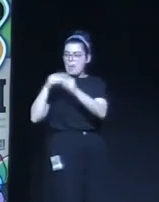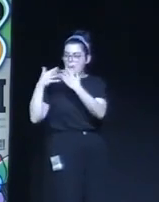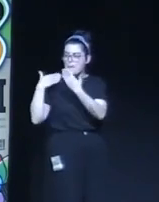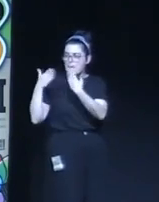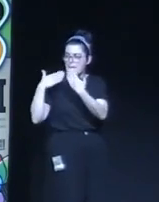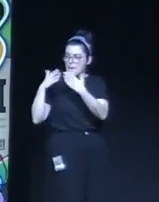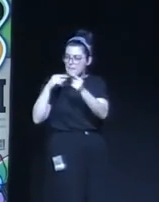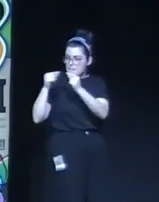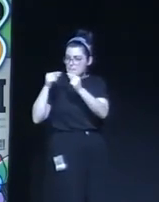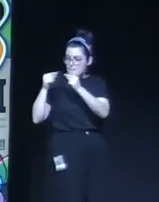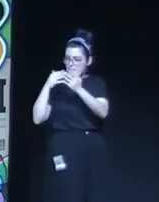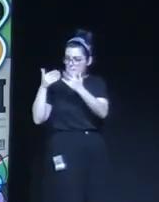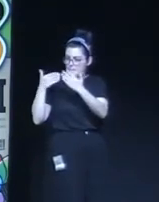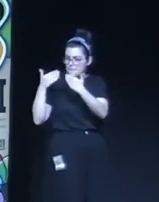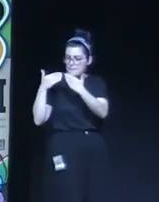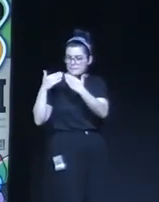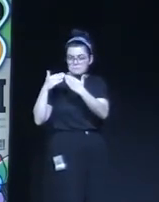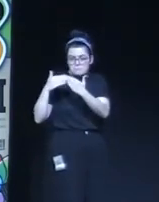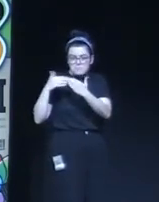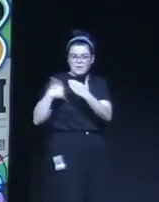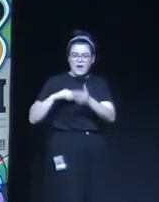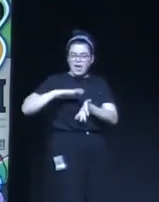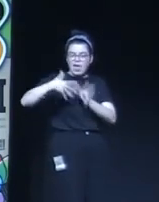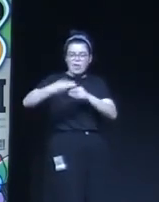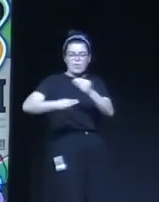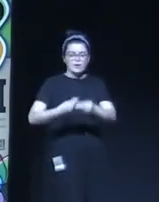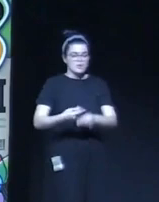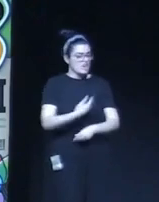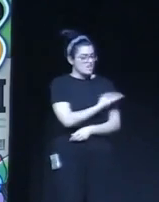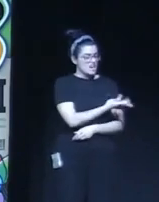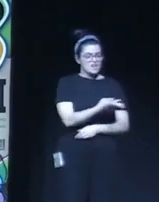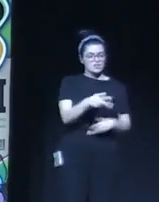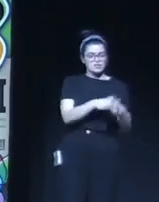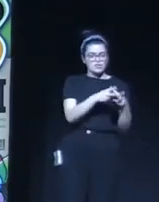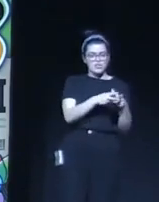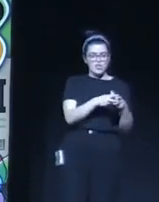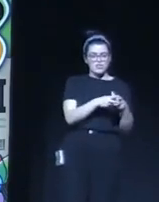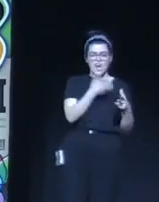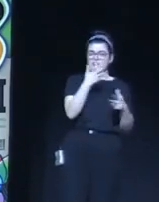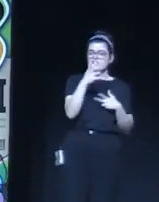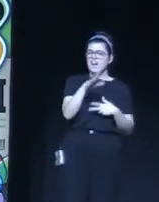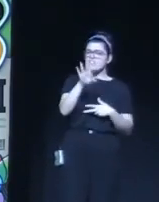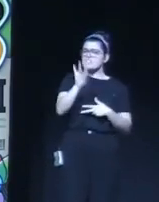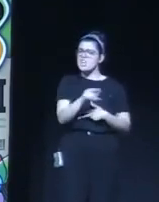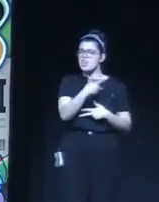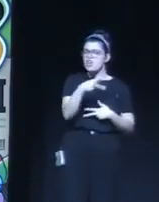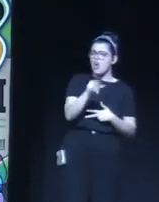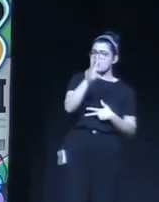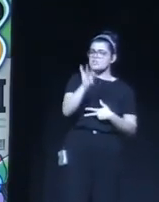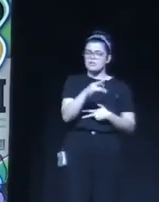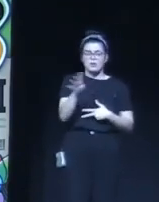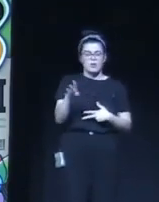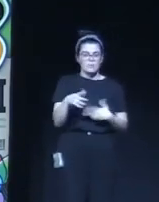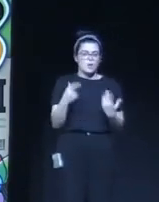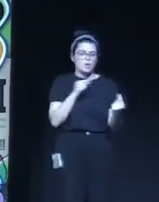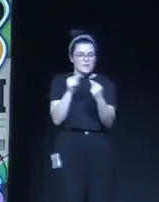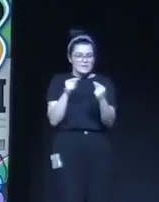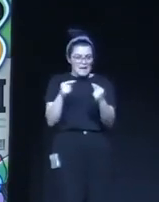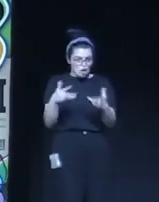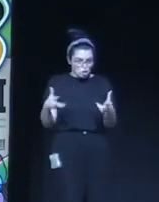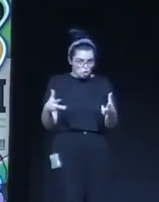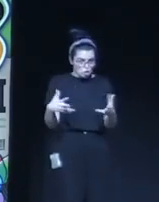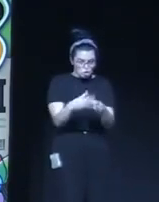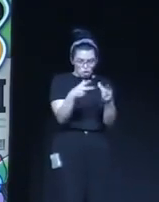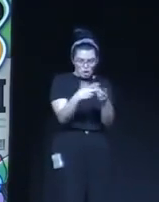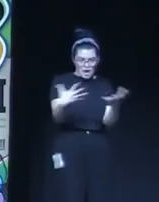pone y luego pues los demás a gritar que sí, que no. Hágase mejor, el desarrollo hay que hacerlo mejor. Me decía un